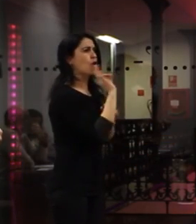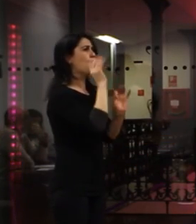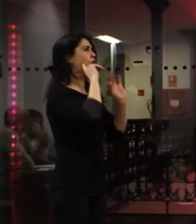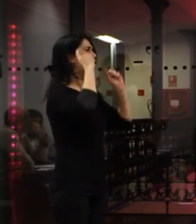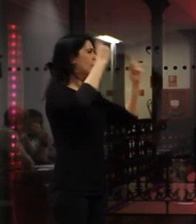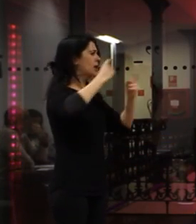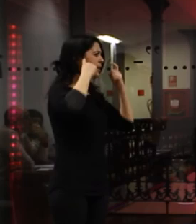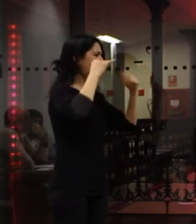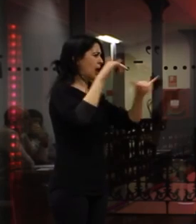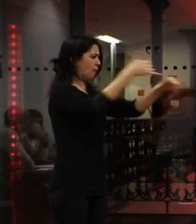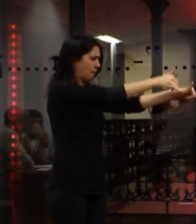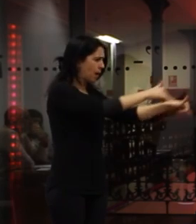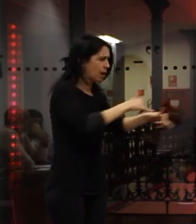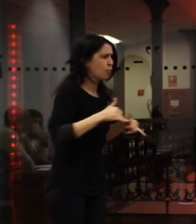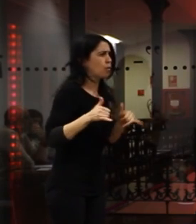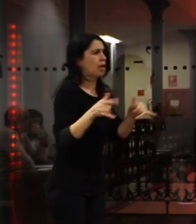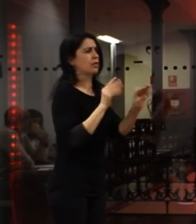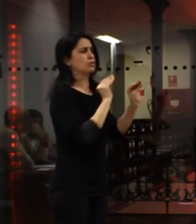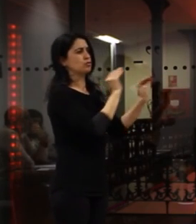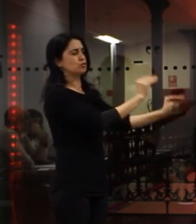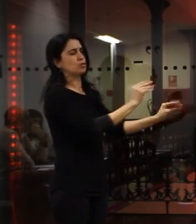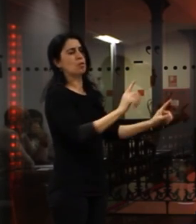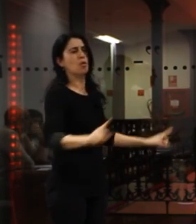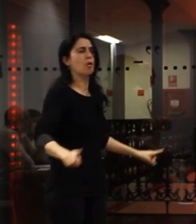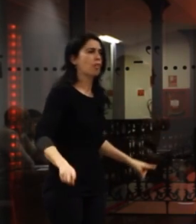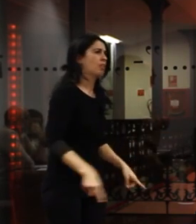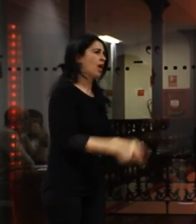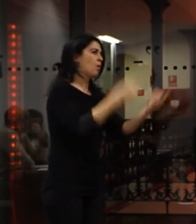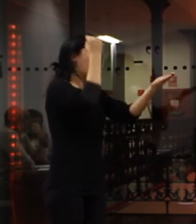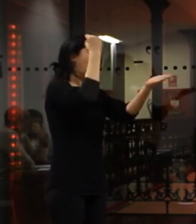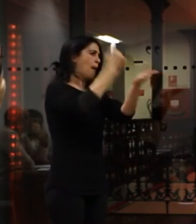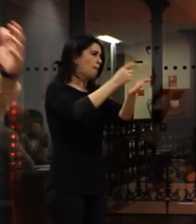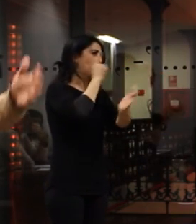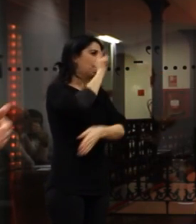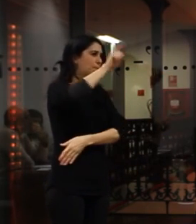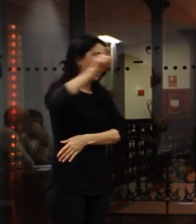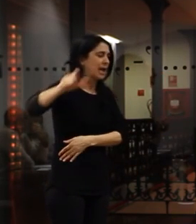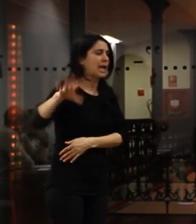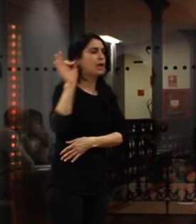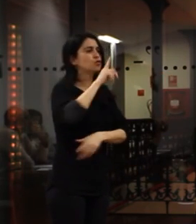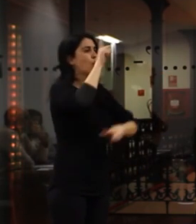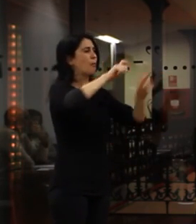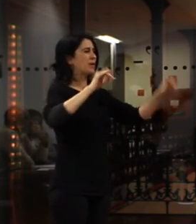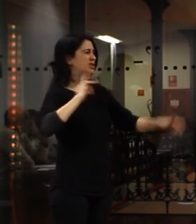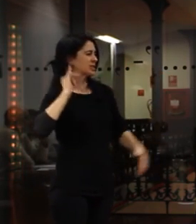pesar de los banqueros, de los iberdrolos